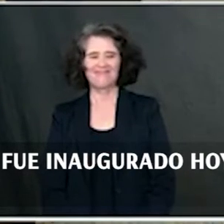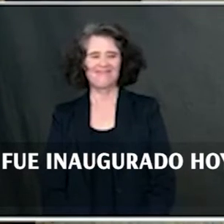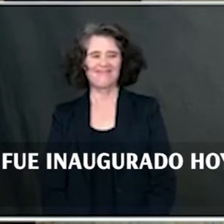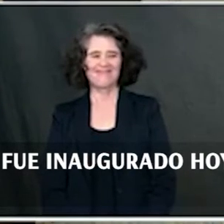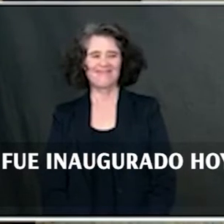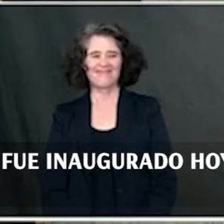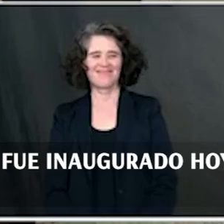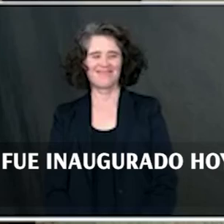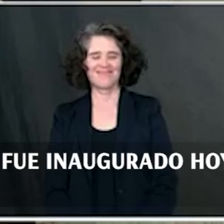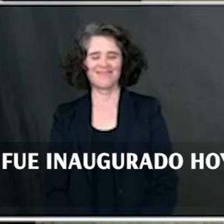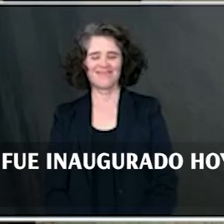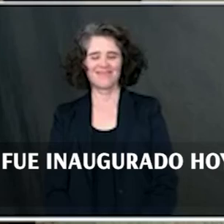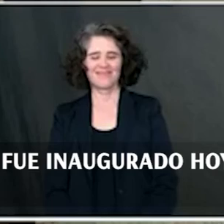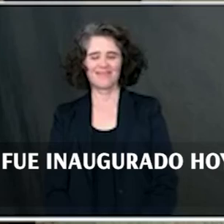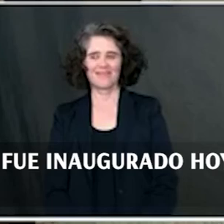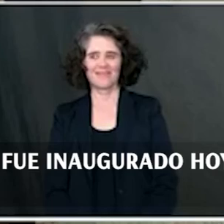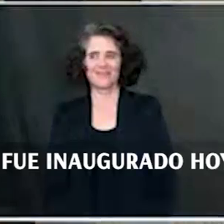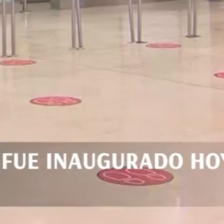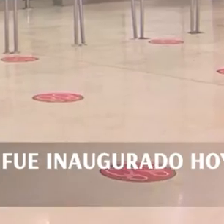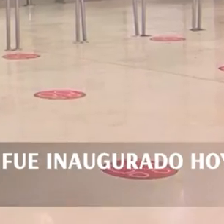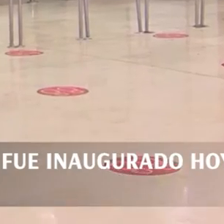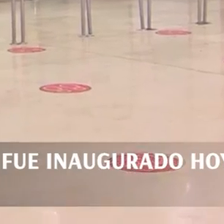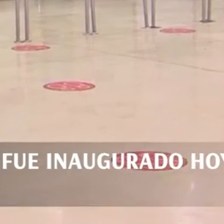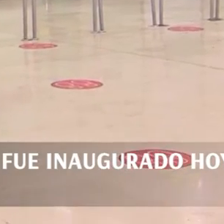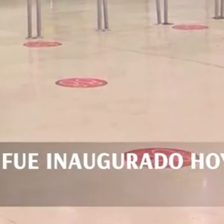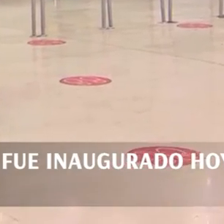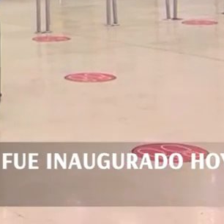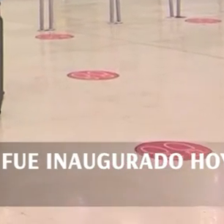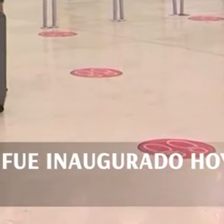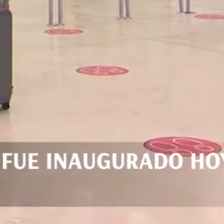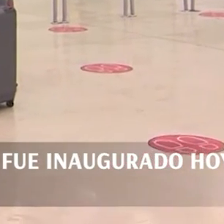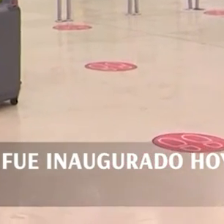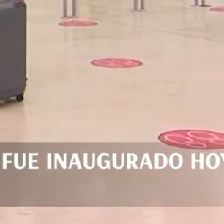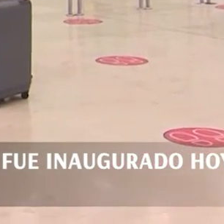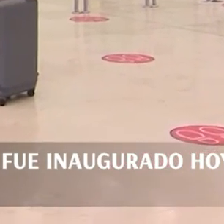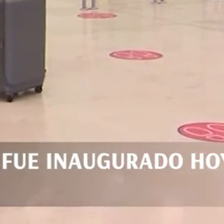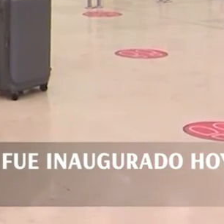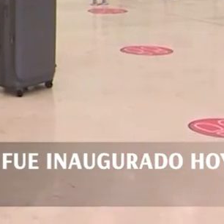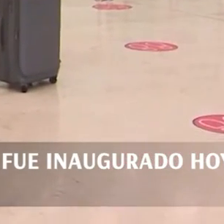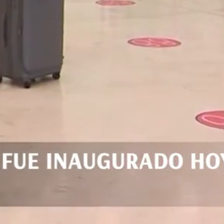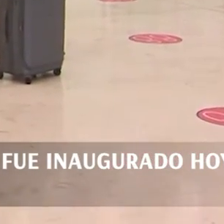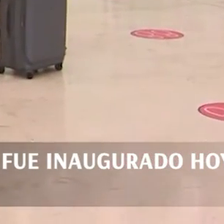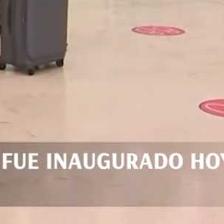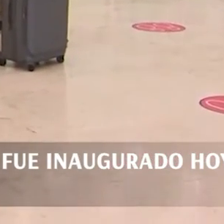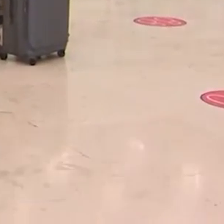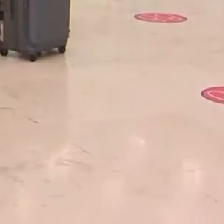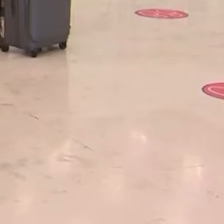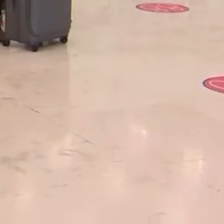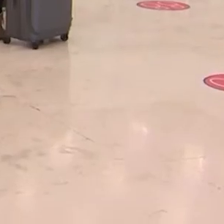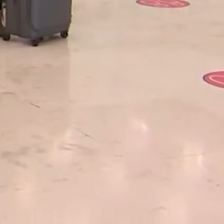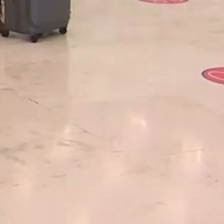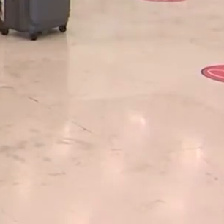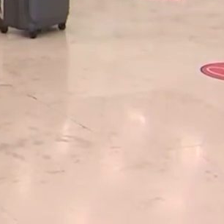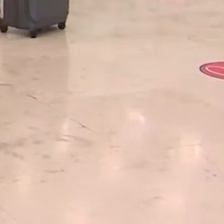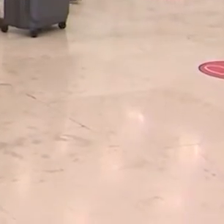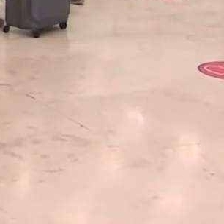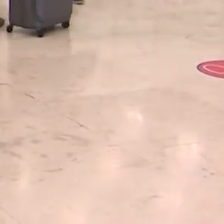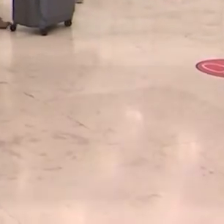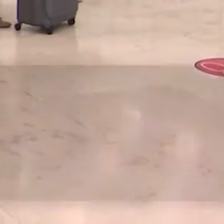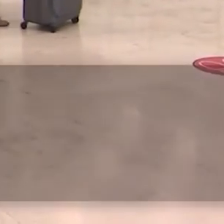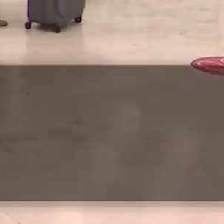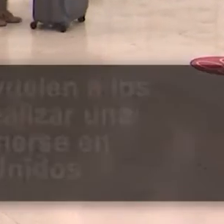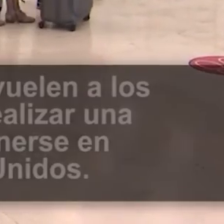otra batería de órdenes ejecutivas vinculadas a la lucha contra la pandemia, con medidas como la imposición de una